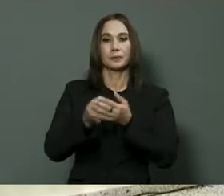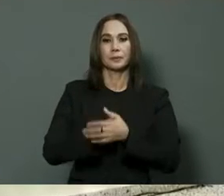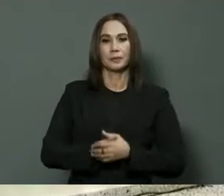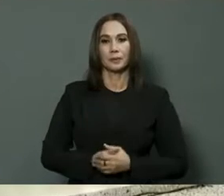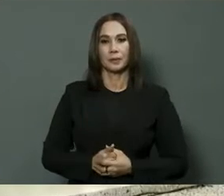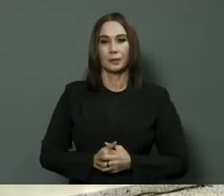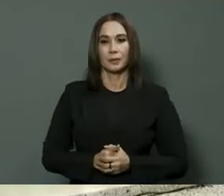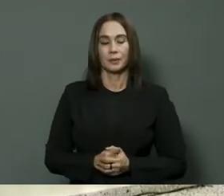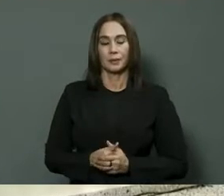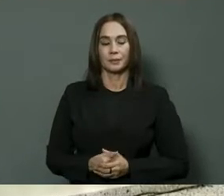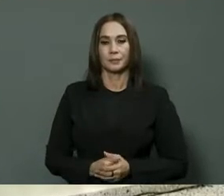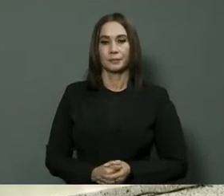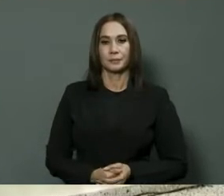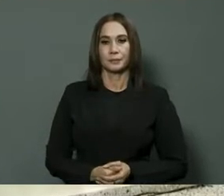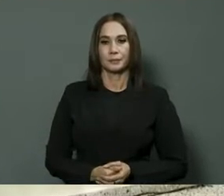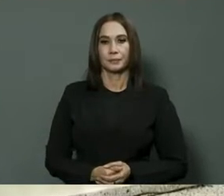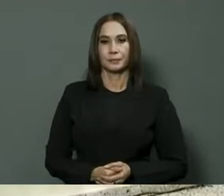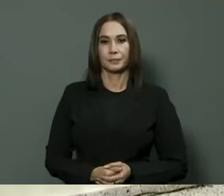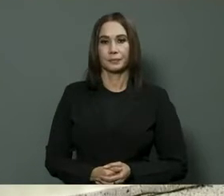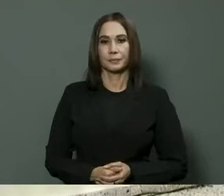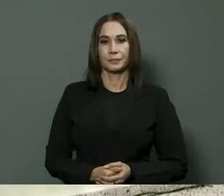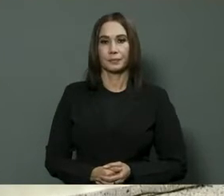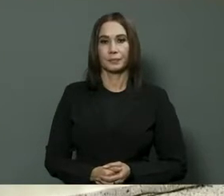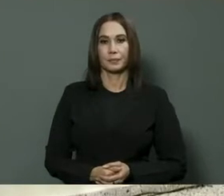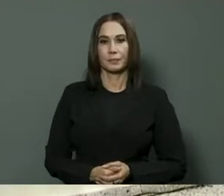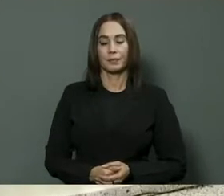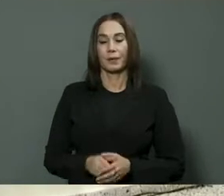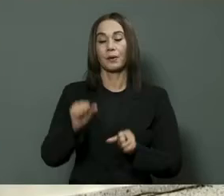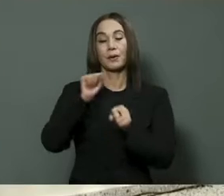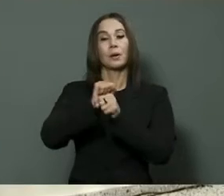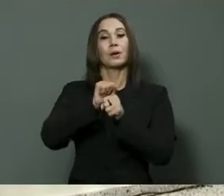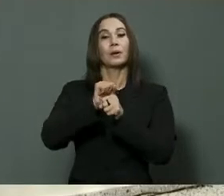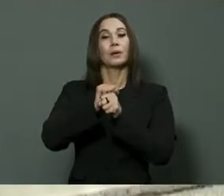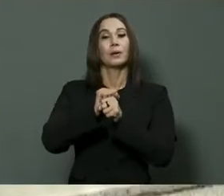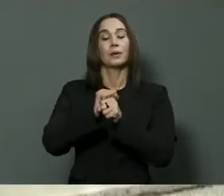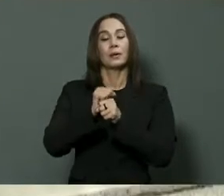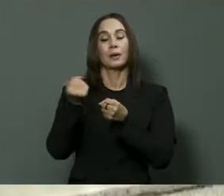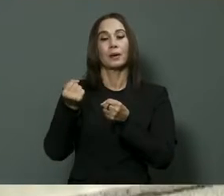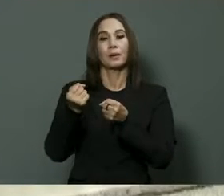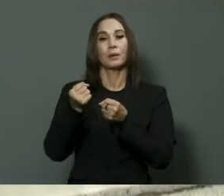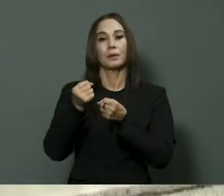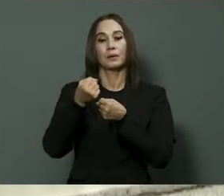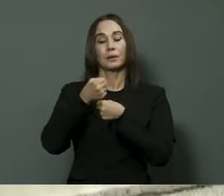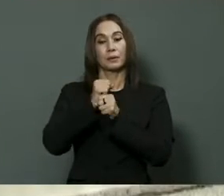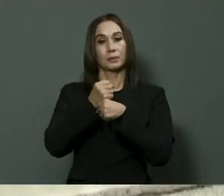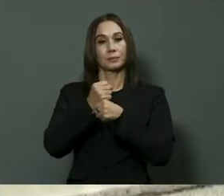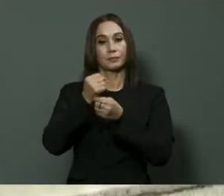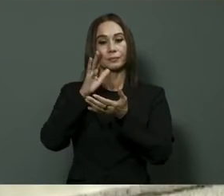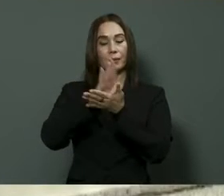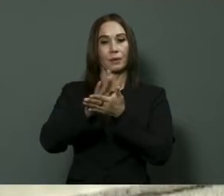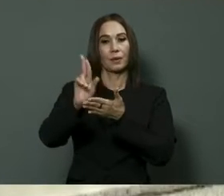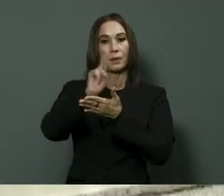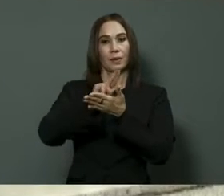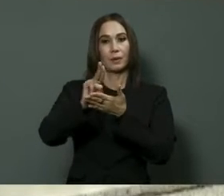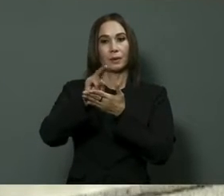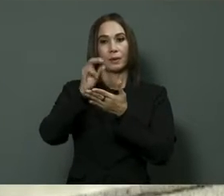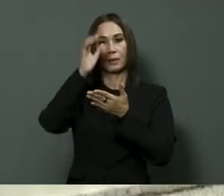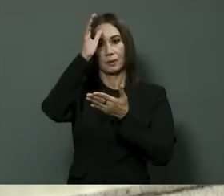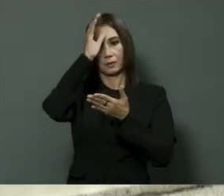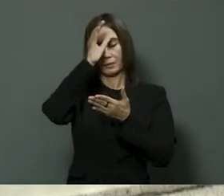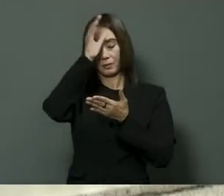que hicieron la Universidad Autónoma de Santo Domingo y la Universidad